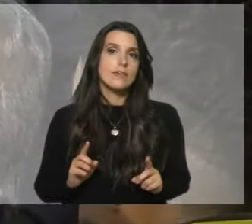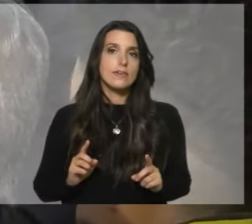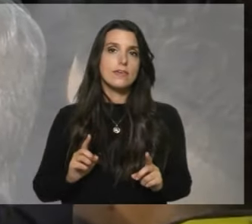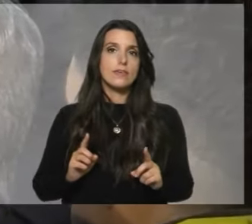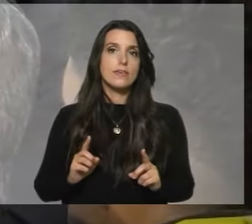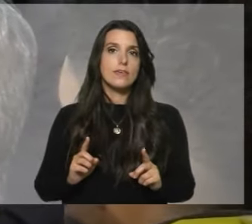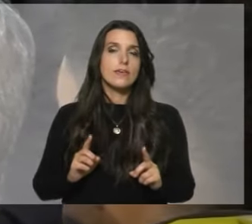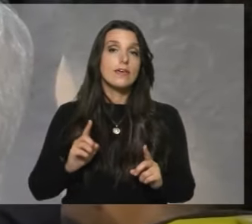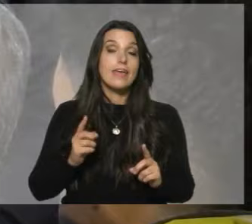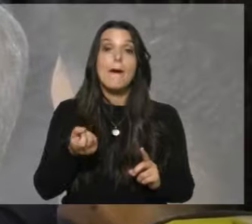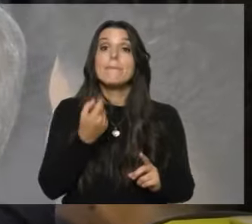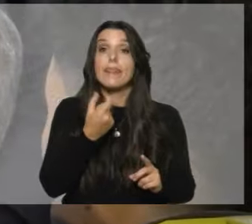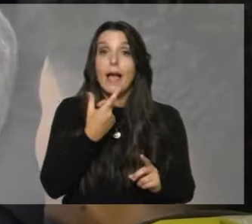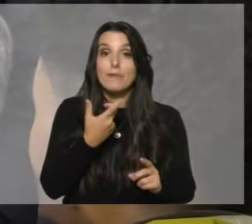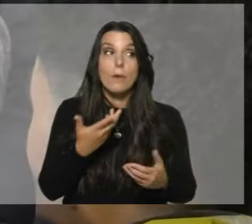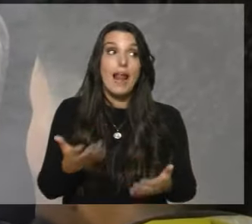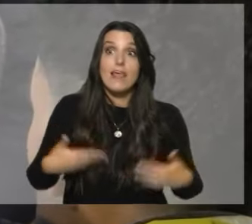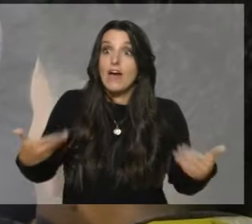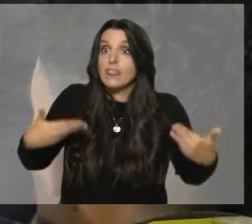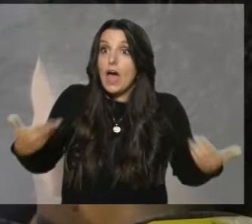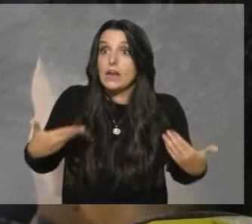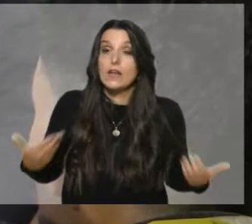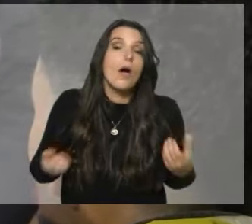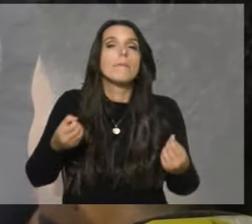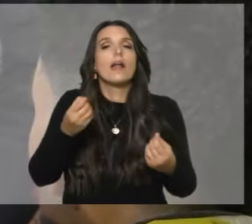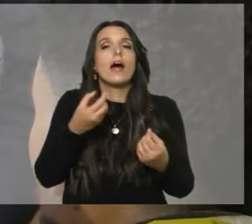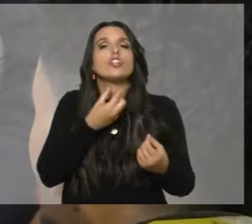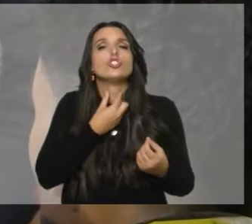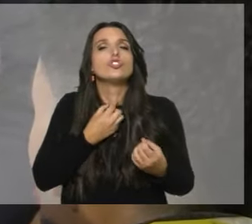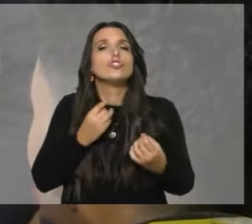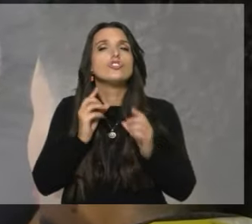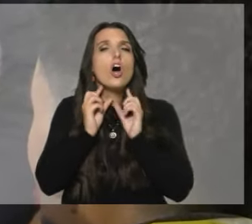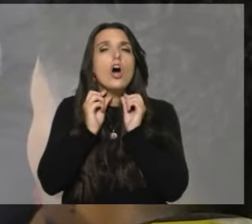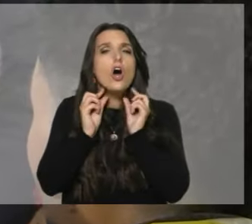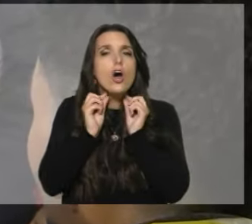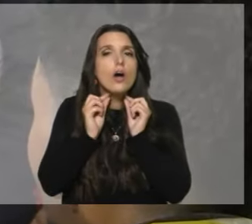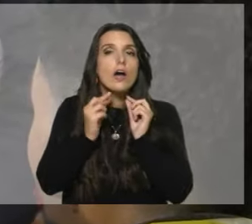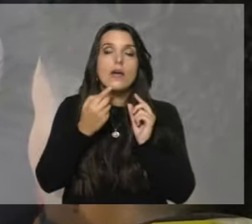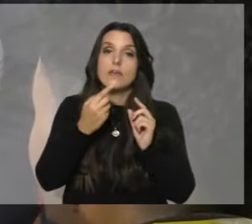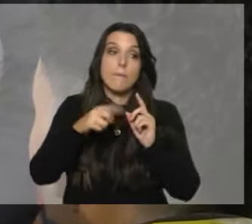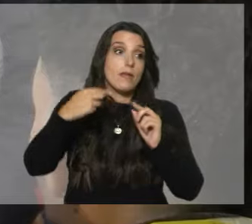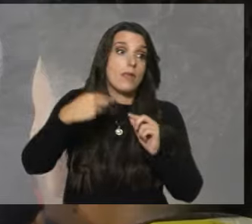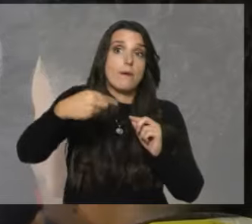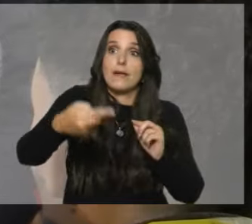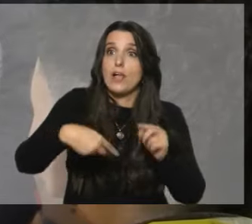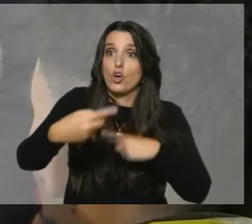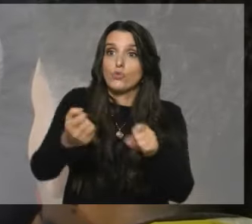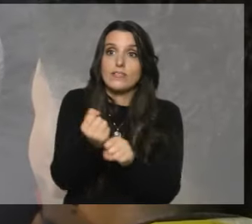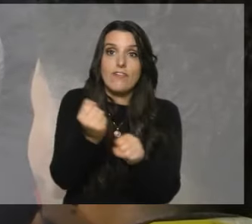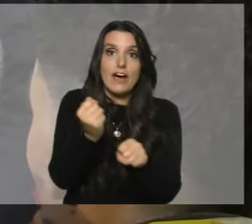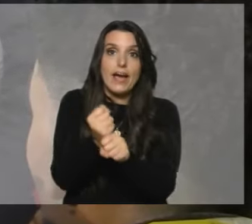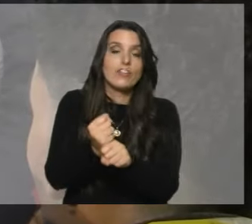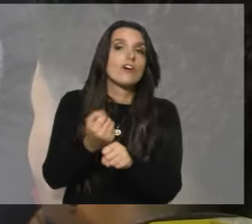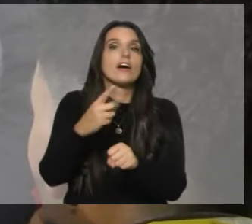y a tomar unas pichicatas para levantar el ánimo, sobre todo para el dolor de garganta, y dije, bueno, a ver, tengo que seguir mañana, tengo que seguir pasado. Dije,